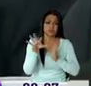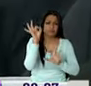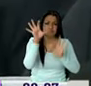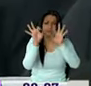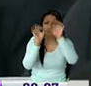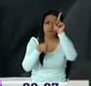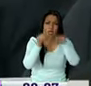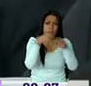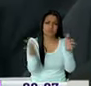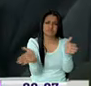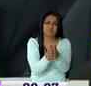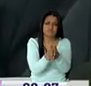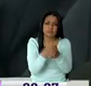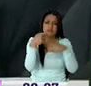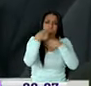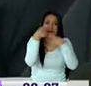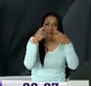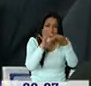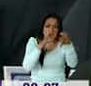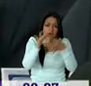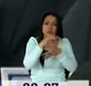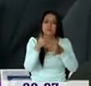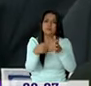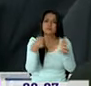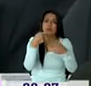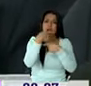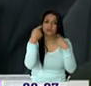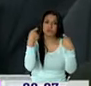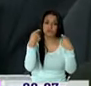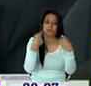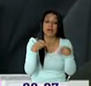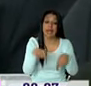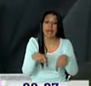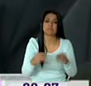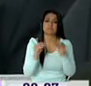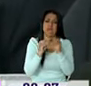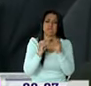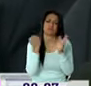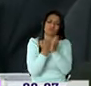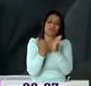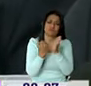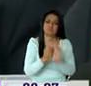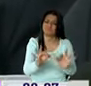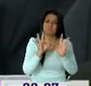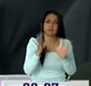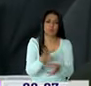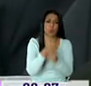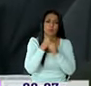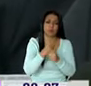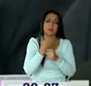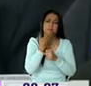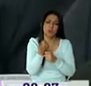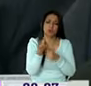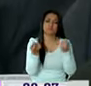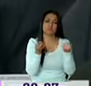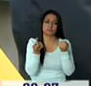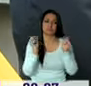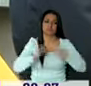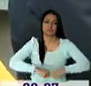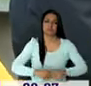detectado algunos adhesivos falsificados, estos tienen mayores sellos de seguridad y mayores mecanismos de